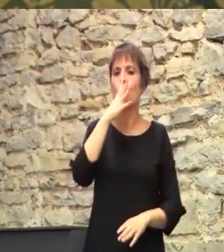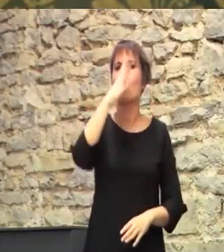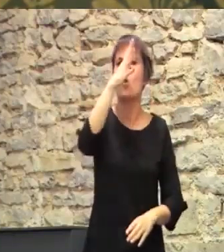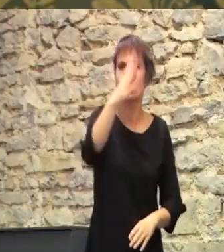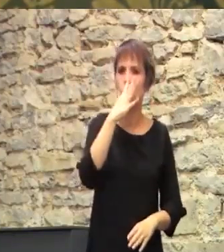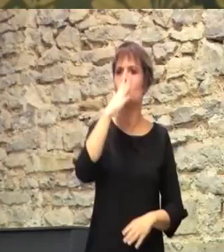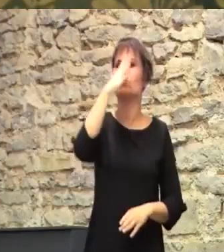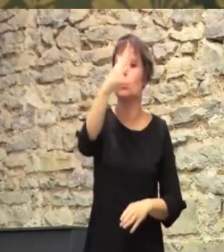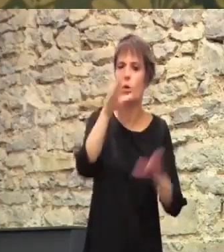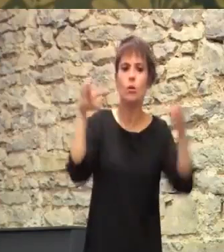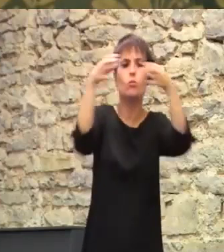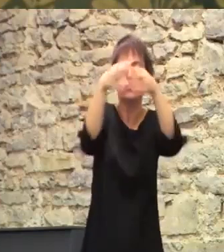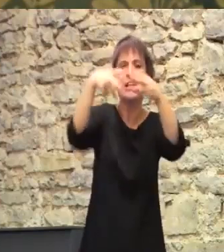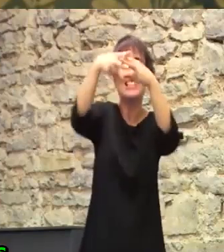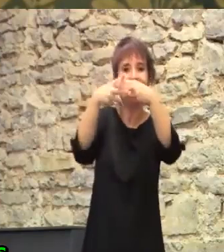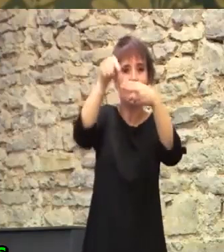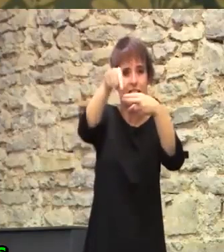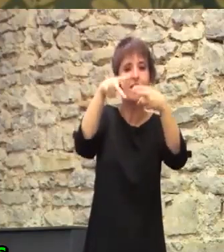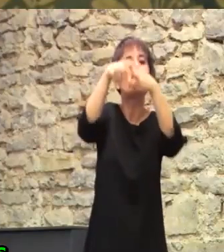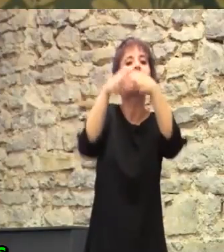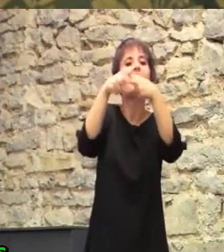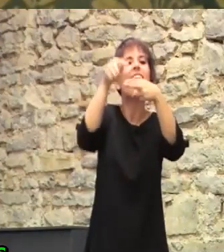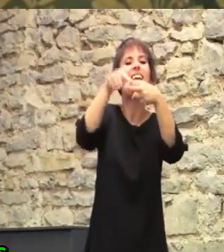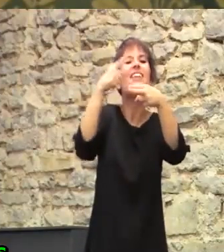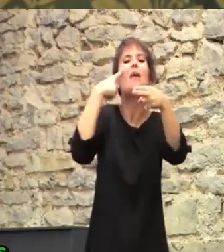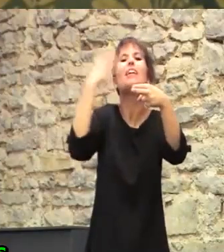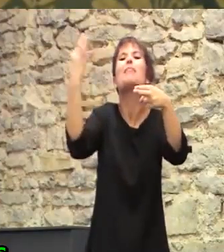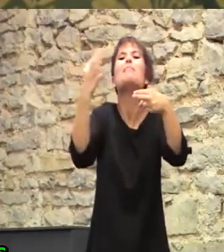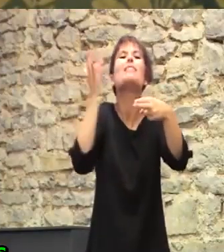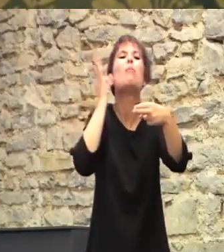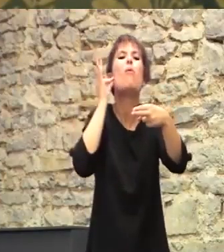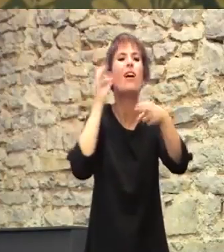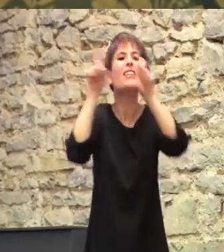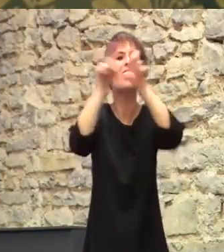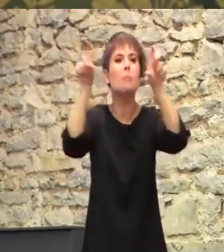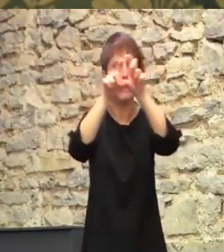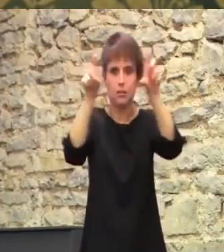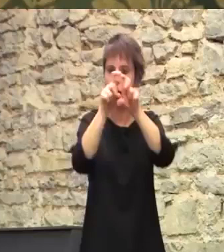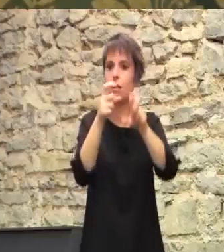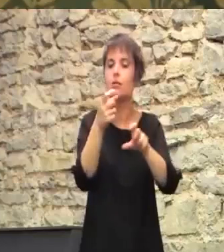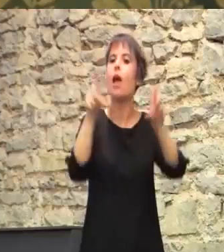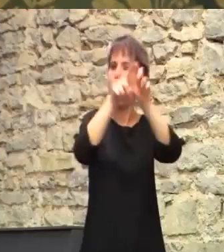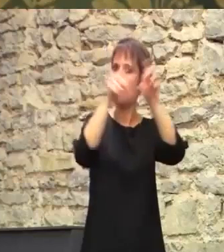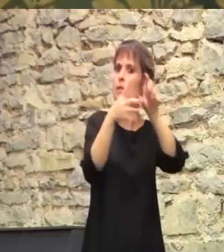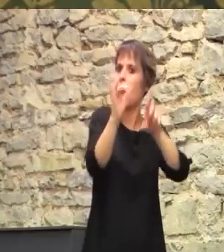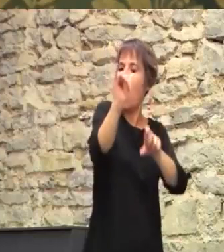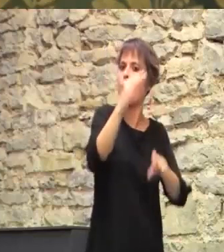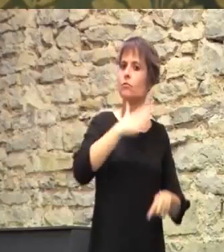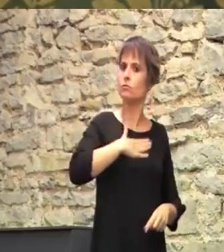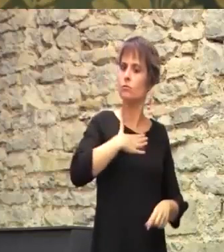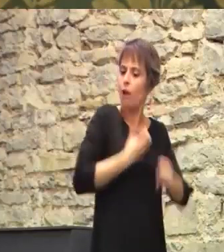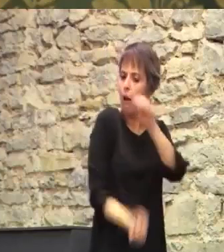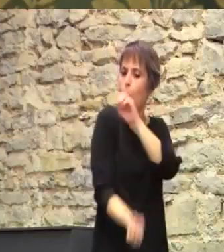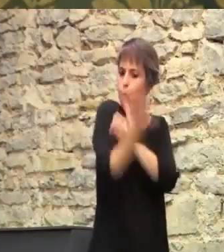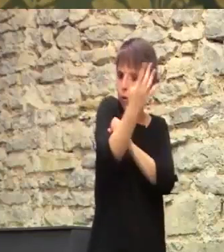talleres para ver qué les pasaba a estas mujeres que tenían empresas que ellas las